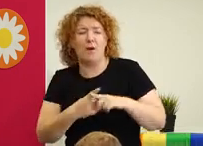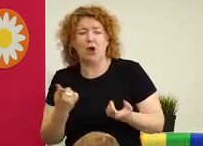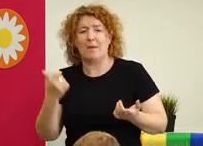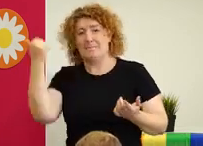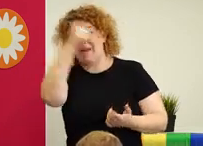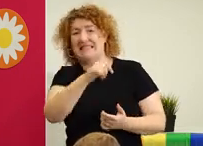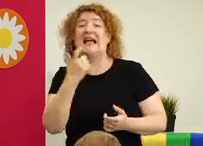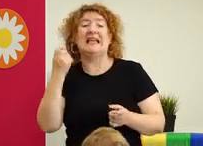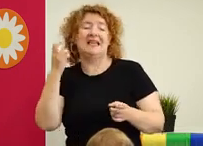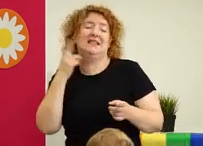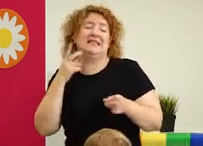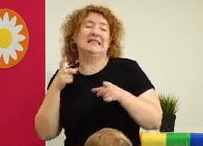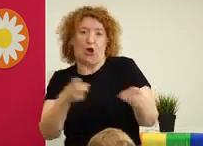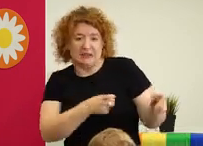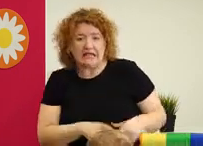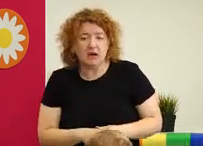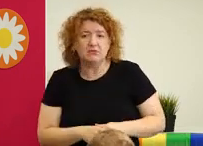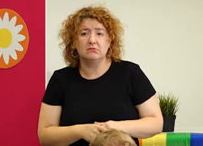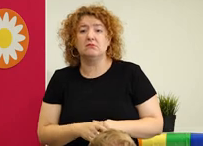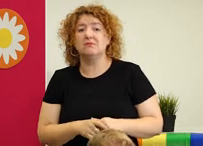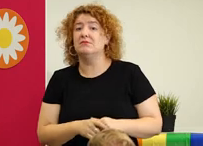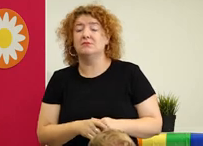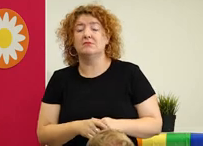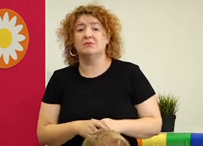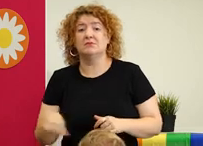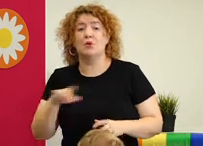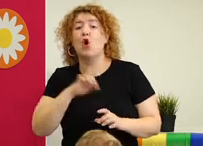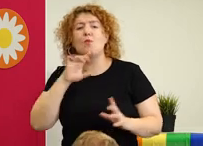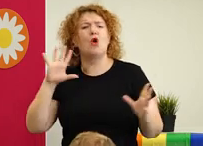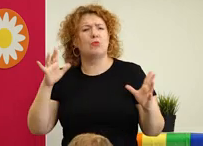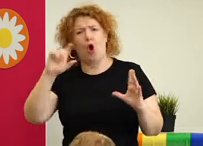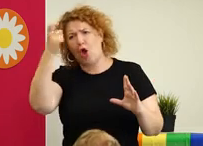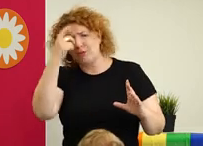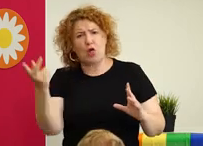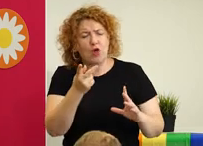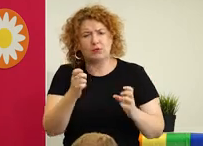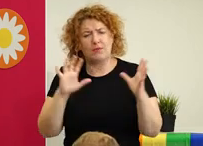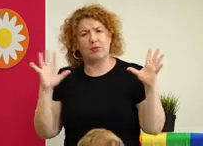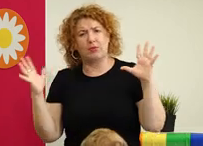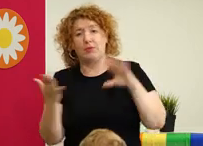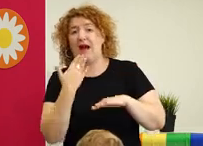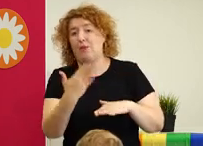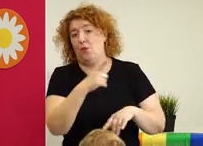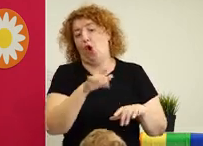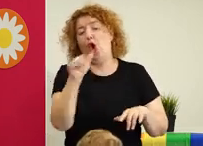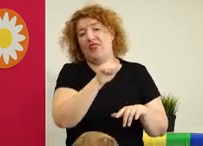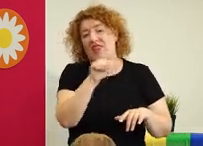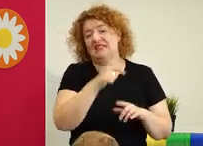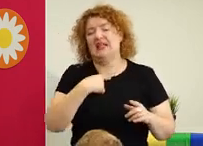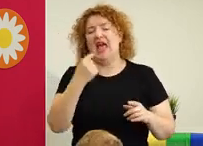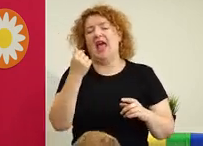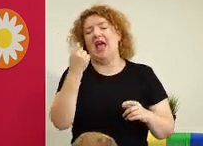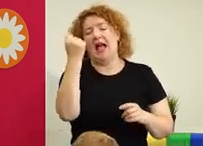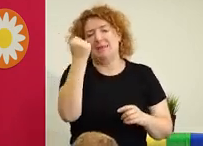ser terrorista. Entonces, este proceso de transición hecho por el sistema colonial, occidente, capitalista, binario y